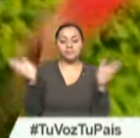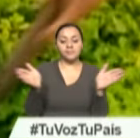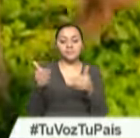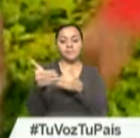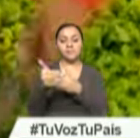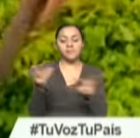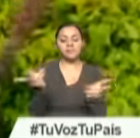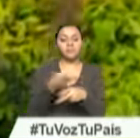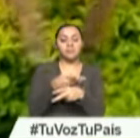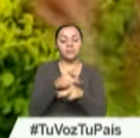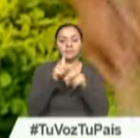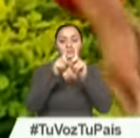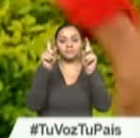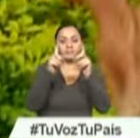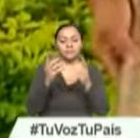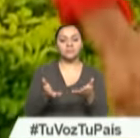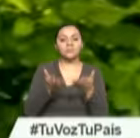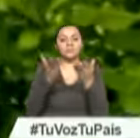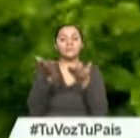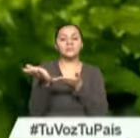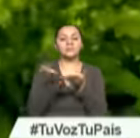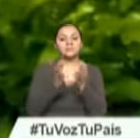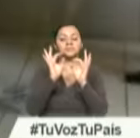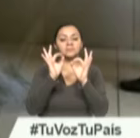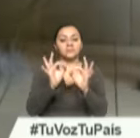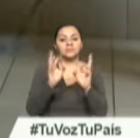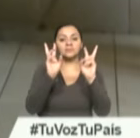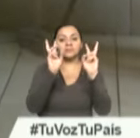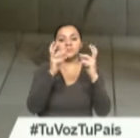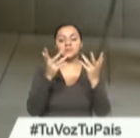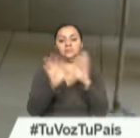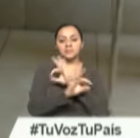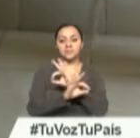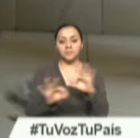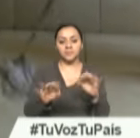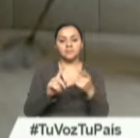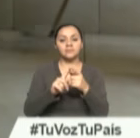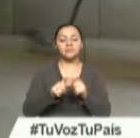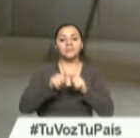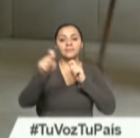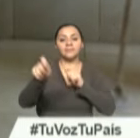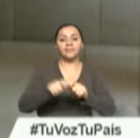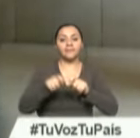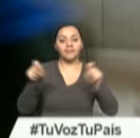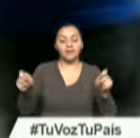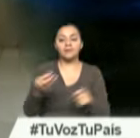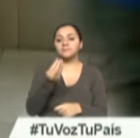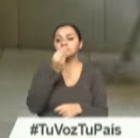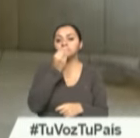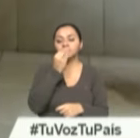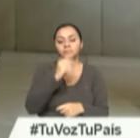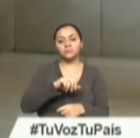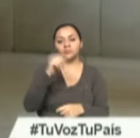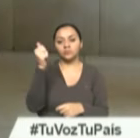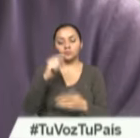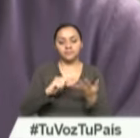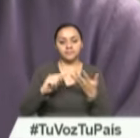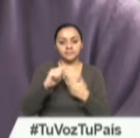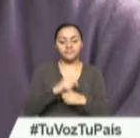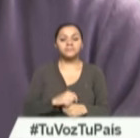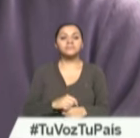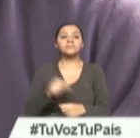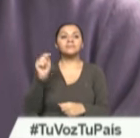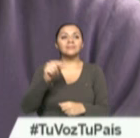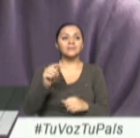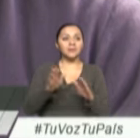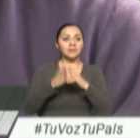medianos productores ofertan sus servicios en áreas como limpieza, textil, alimentación, entre otros. Los catálogos